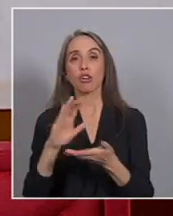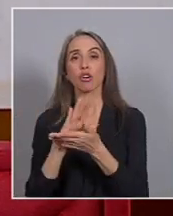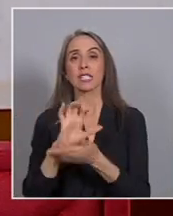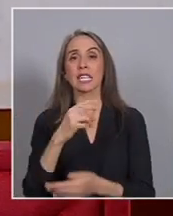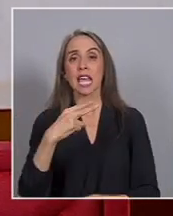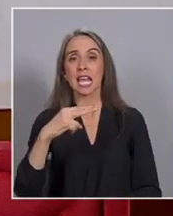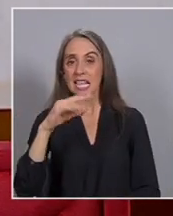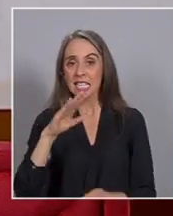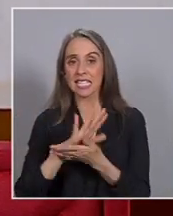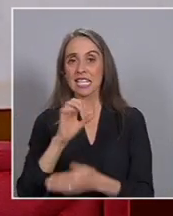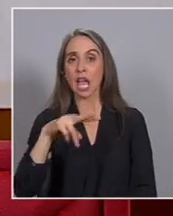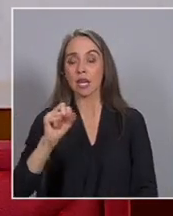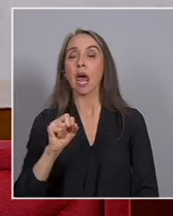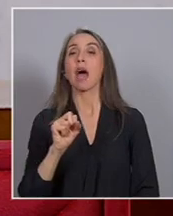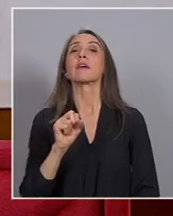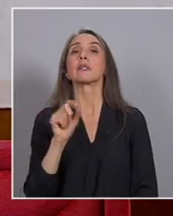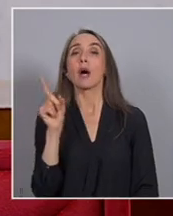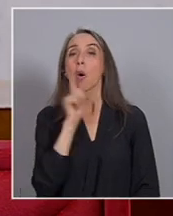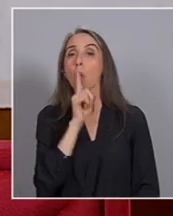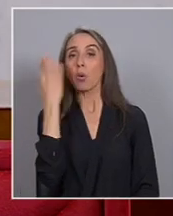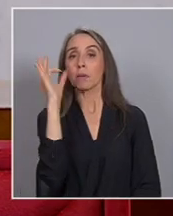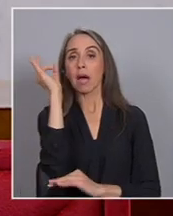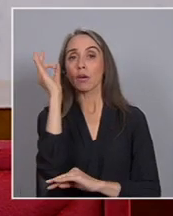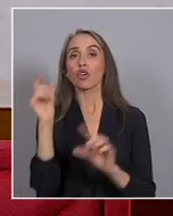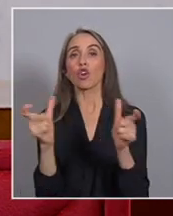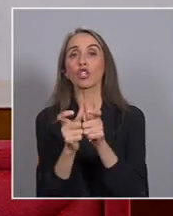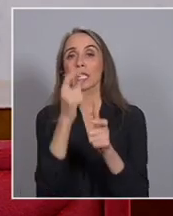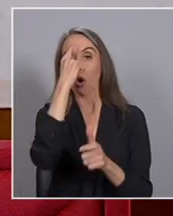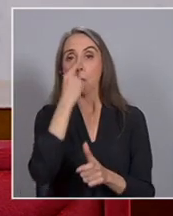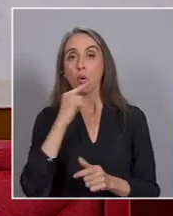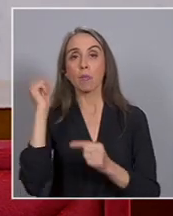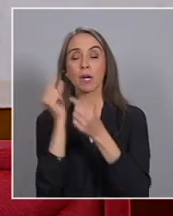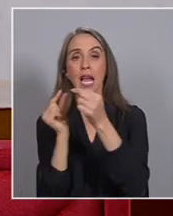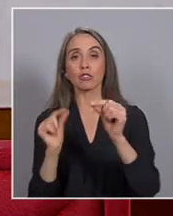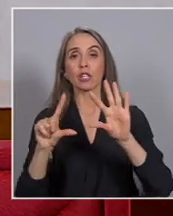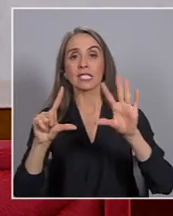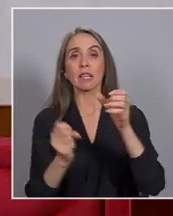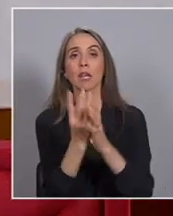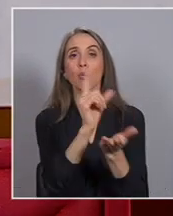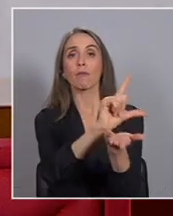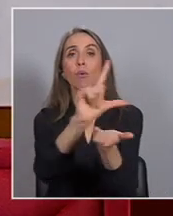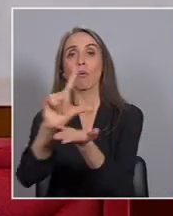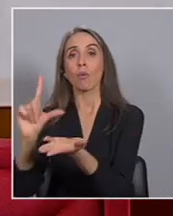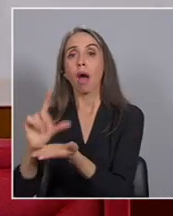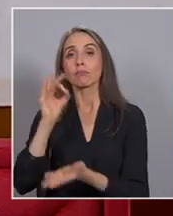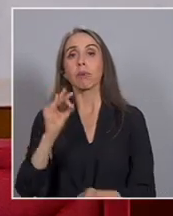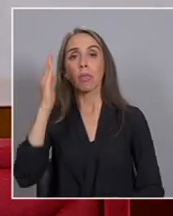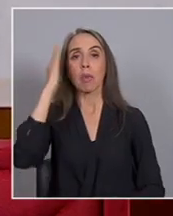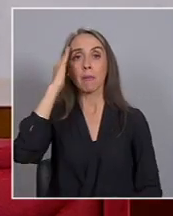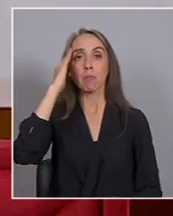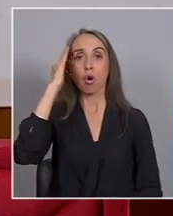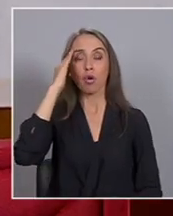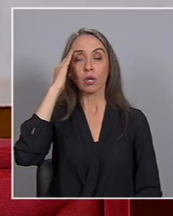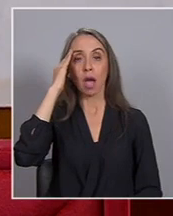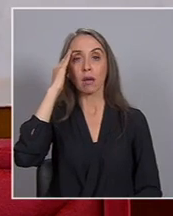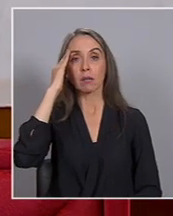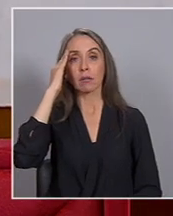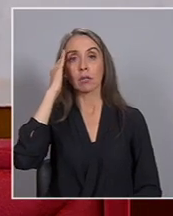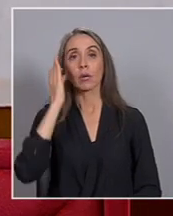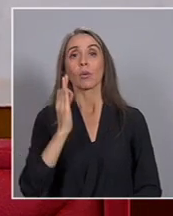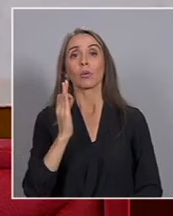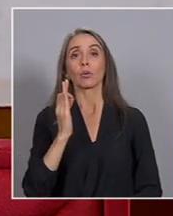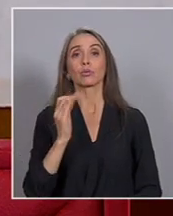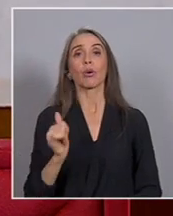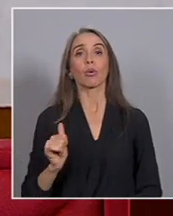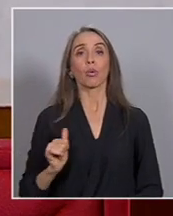sesión, el Consejo de Monumentos Nacionales declaró 7 nuevos sitios de memoria. Se cumple